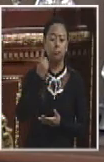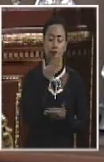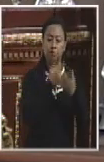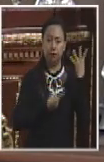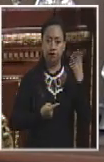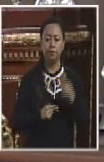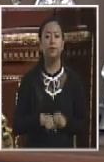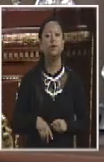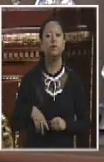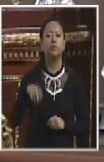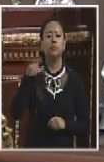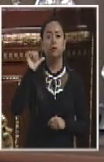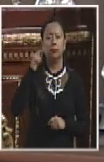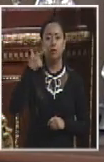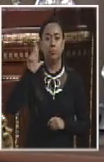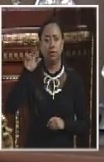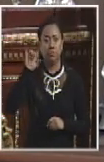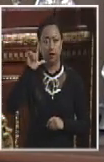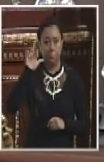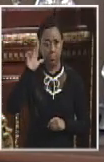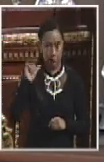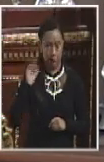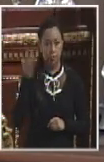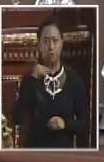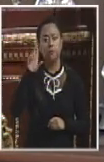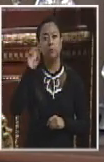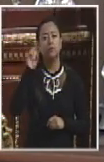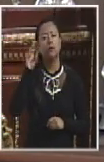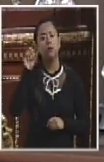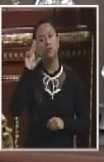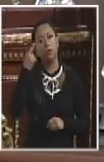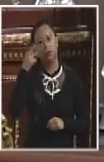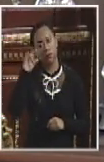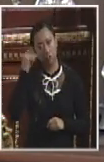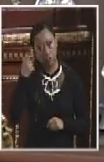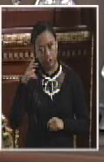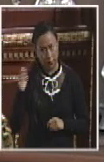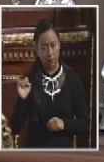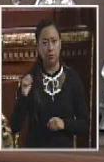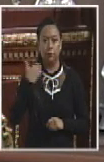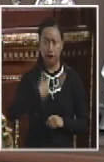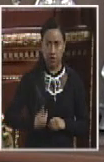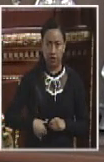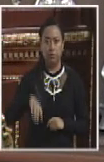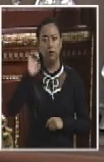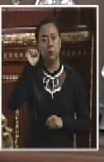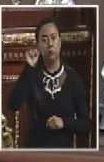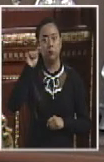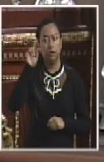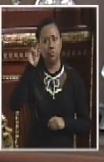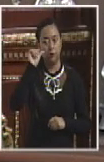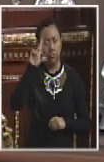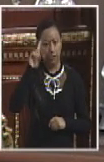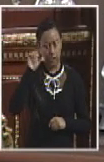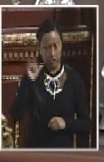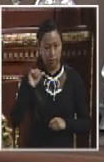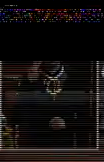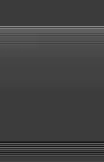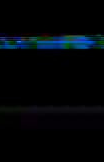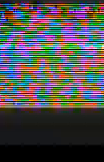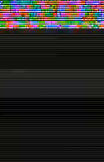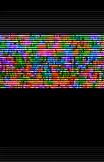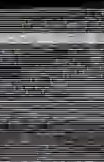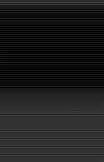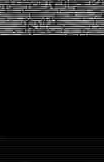diputados Guadalupe Aguilar Solache, José Luis Rodríguez Díaz de León, la de la voz, Leticia Estrada Hernández, Leticia Esther Varela